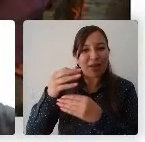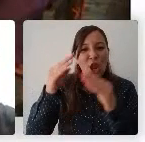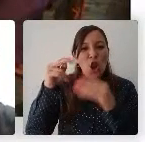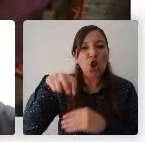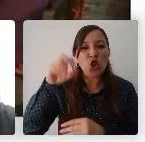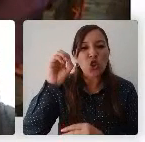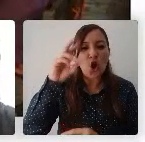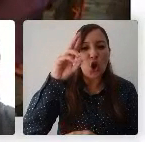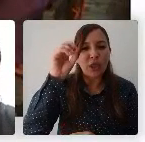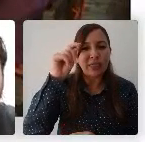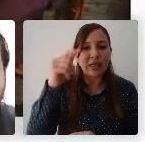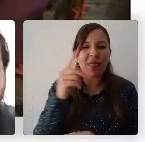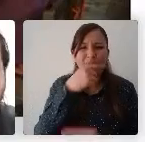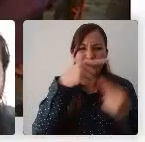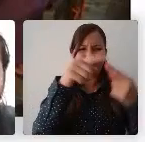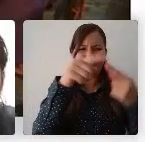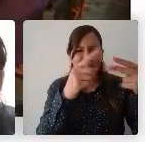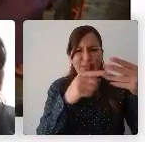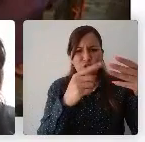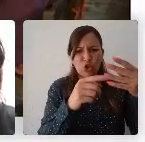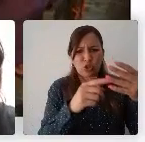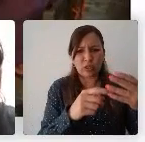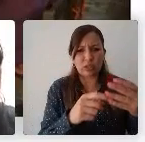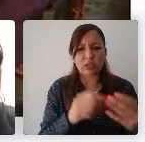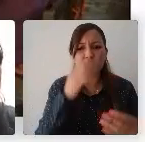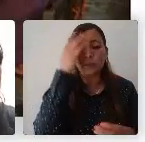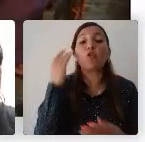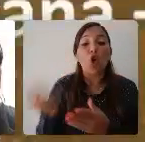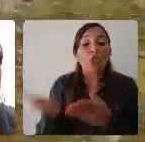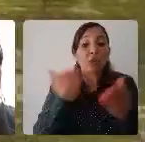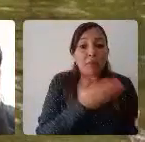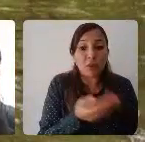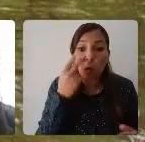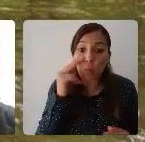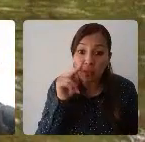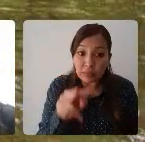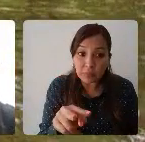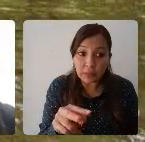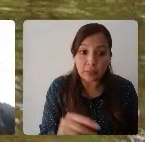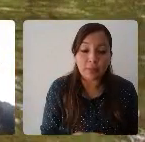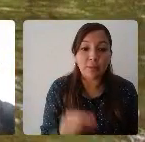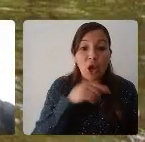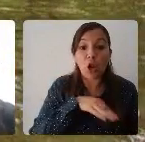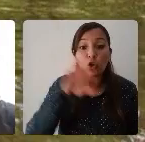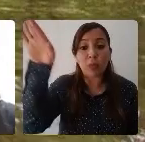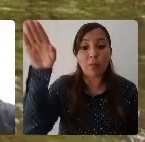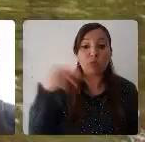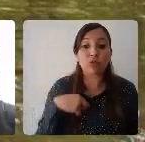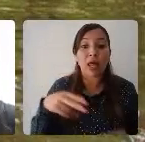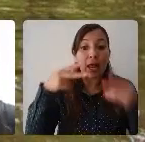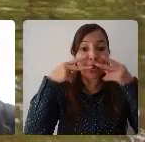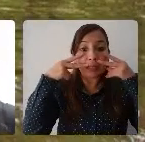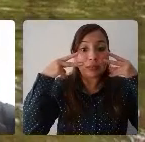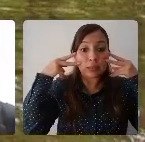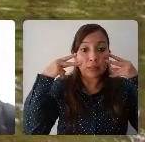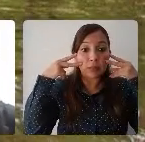serie de servicios, una serie de experiencias que nuevamente les invito a que puedan visitarlas. Ahora vamos un poquito más